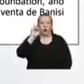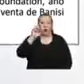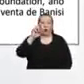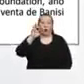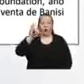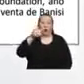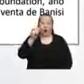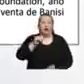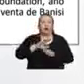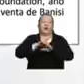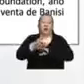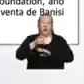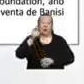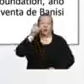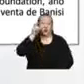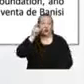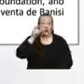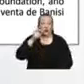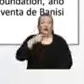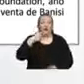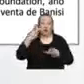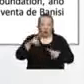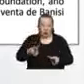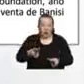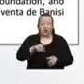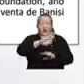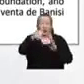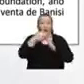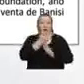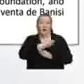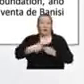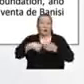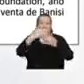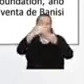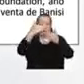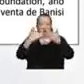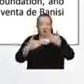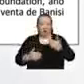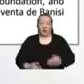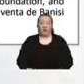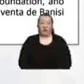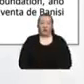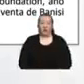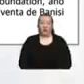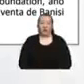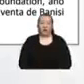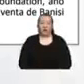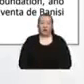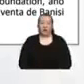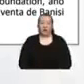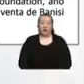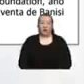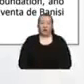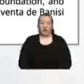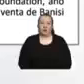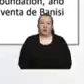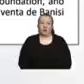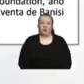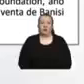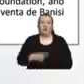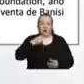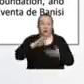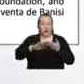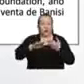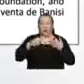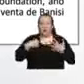mawat siguió teniendo la plata fuera pese que era ministro de manual este el tiempo que tengo el presidente perder la indignación y viene a mentir